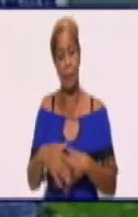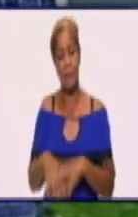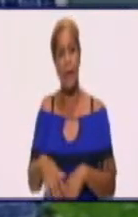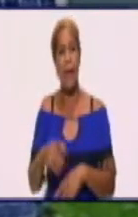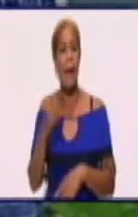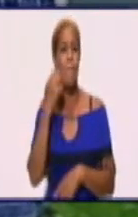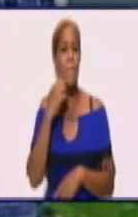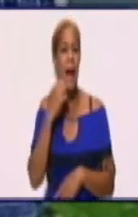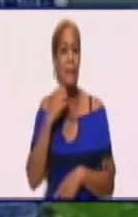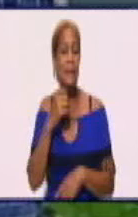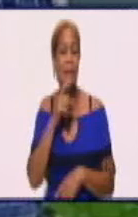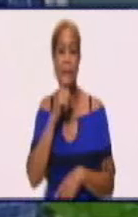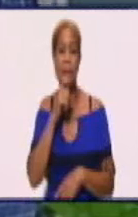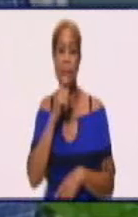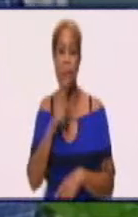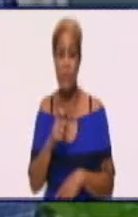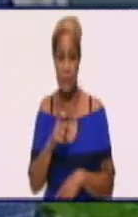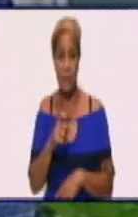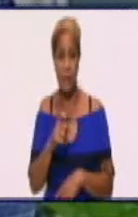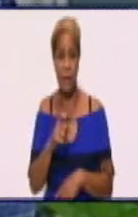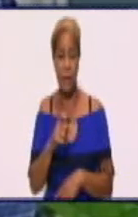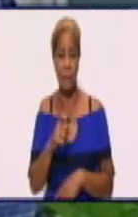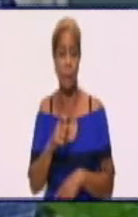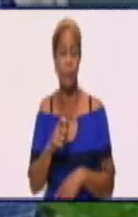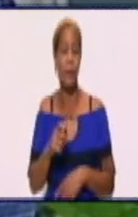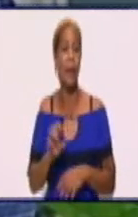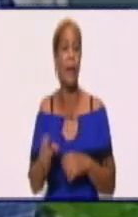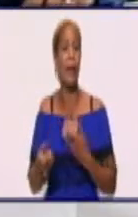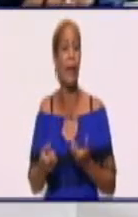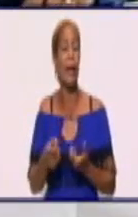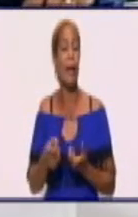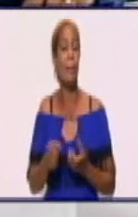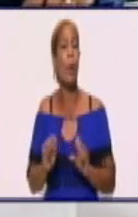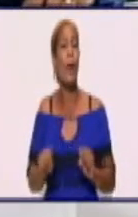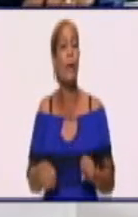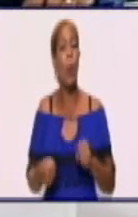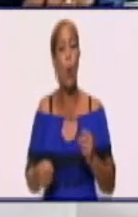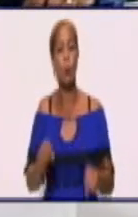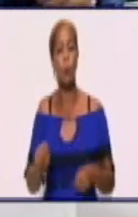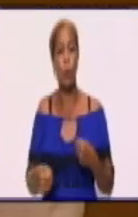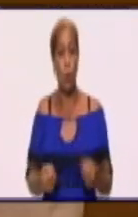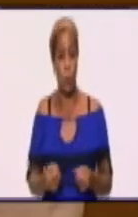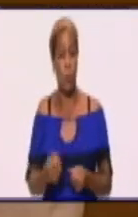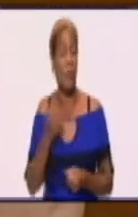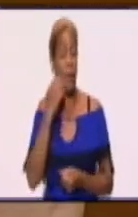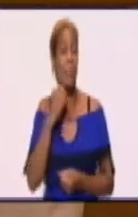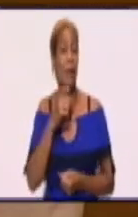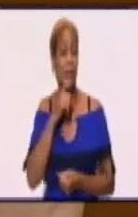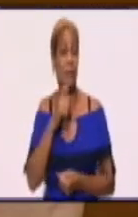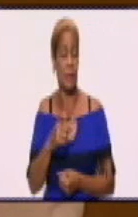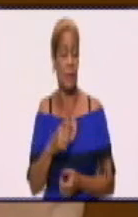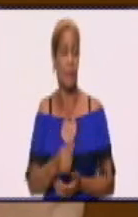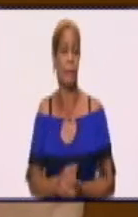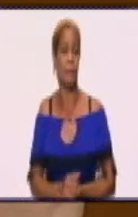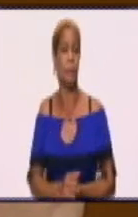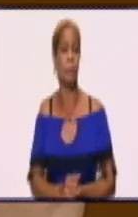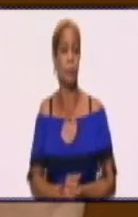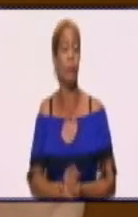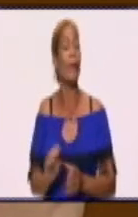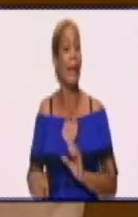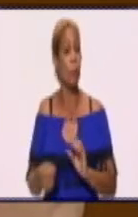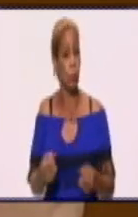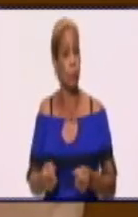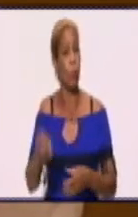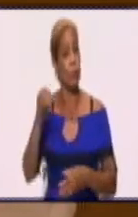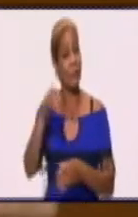la epidemia de esta manera que si hubiera un evento de transmisión? Claro que sí, es más difícil. es más difícil